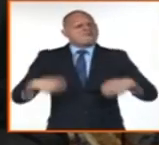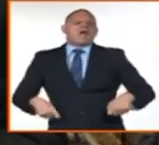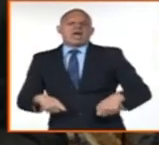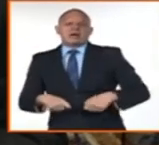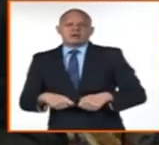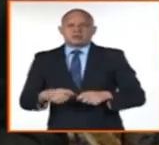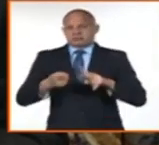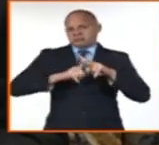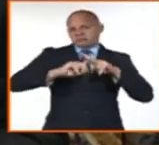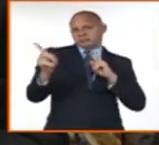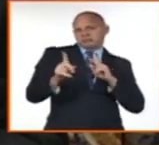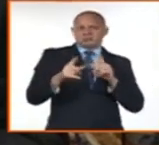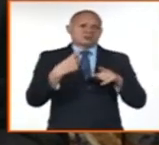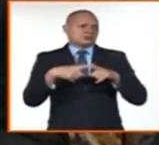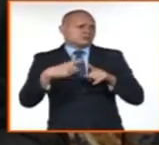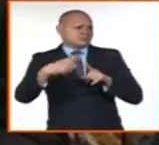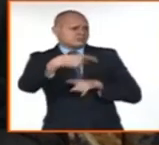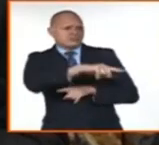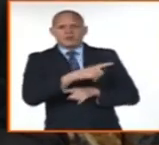vulgaridad,